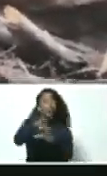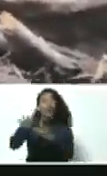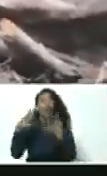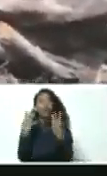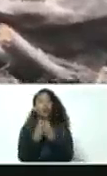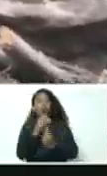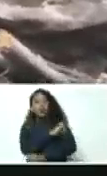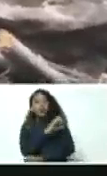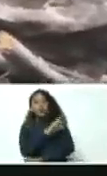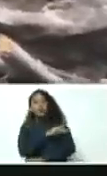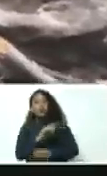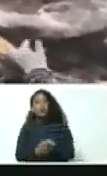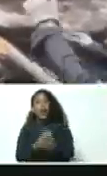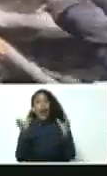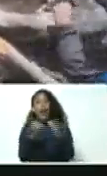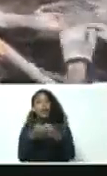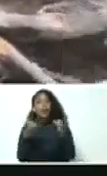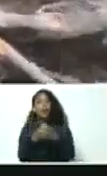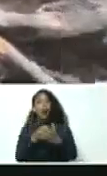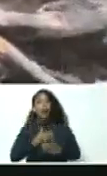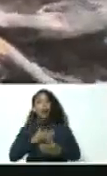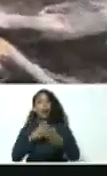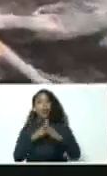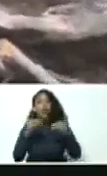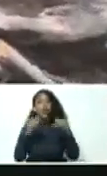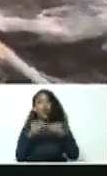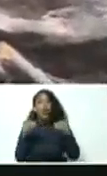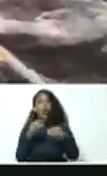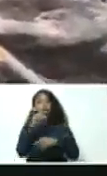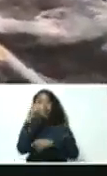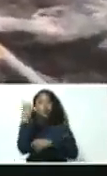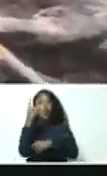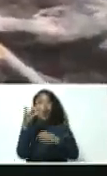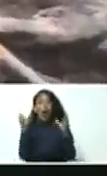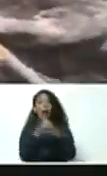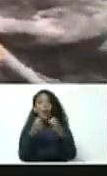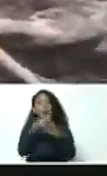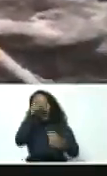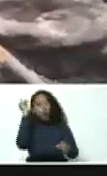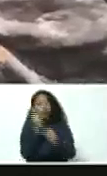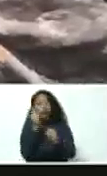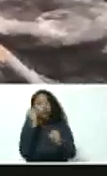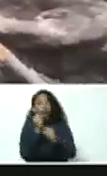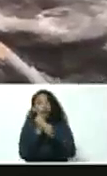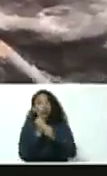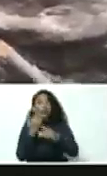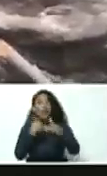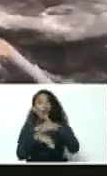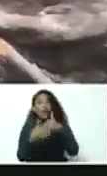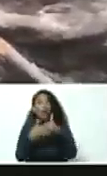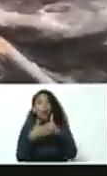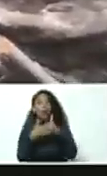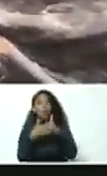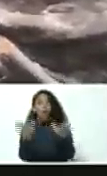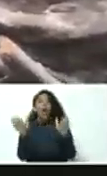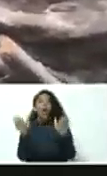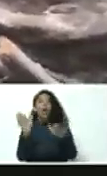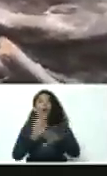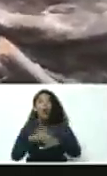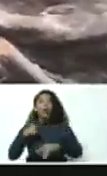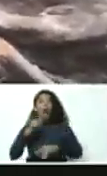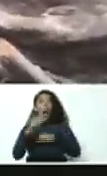Protección Civil, al equipo de la alcaldía, todos. Como un solo equipo, como un solo gobierno, salimos, abrimos paso porque teníamos que